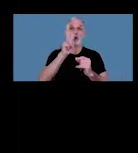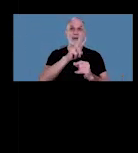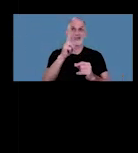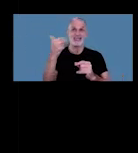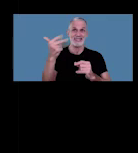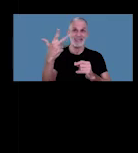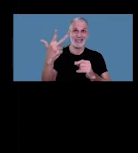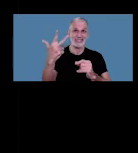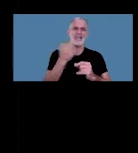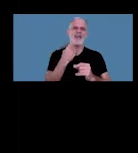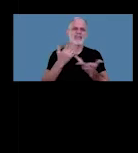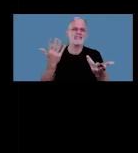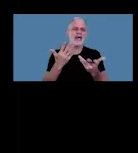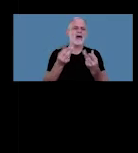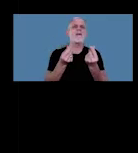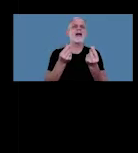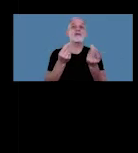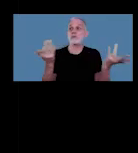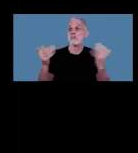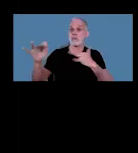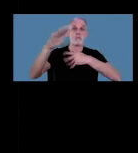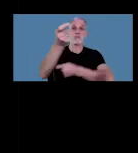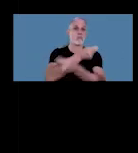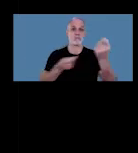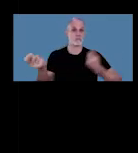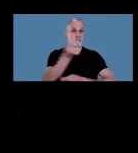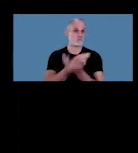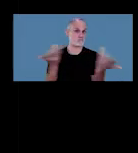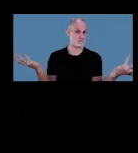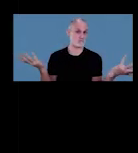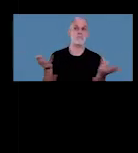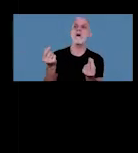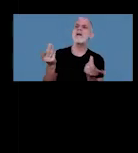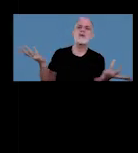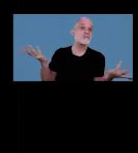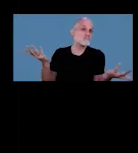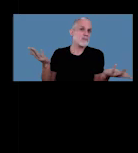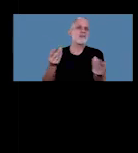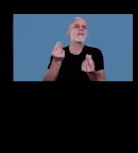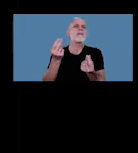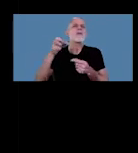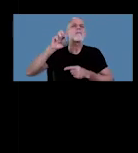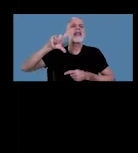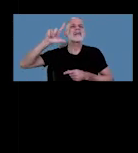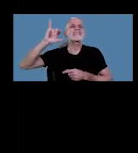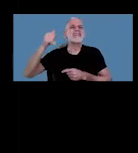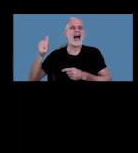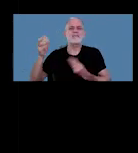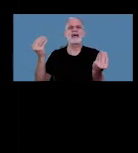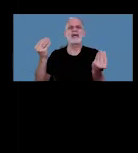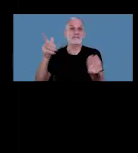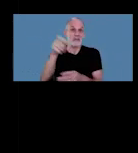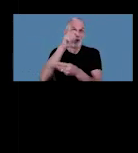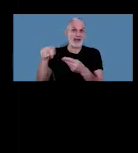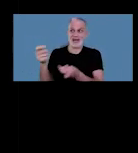que se tienen que evaluar al valor en plaza. Ahora bien, podemos preguntarnos, bueno, ¿y qué es valor en plaza? Bueno, la Ley de